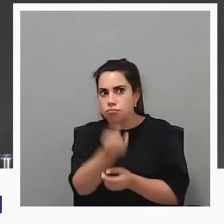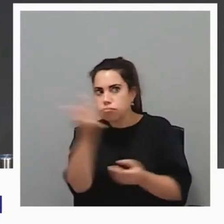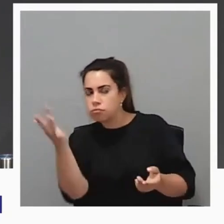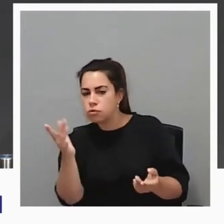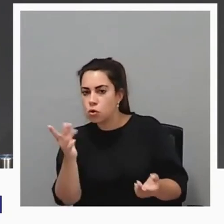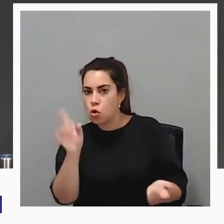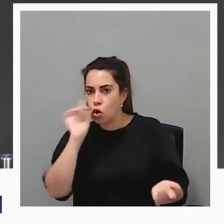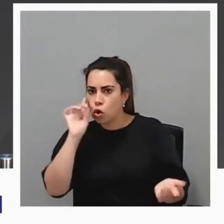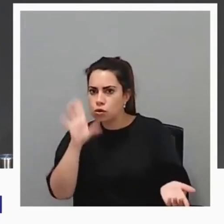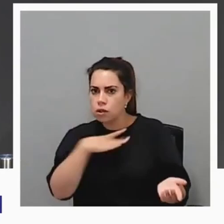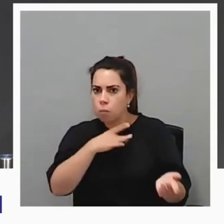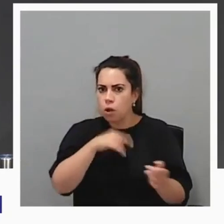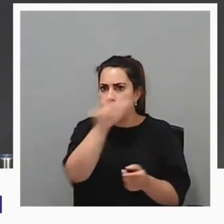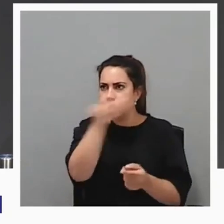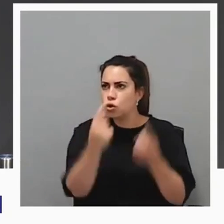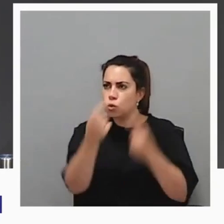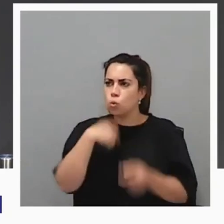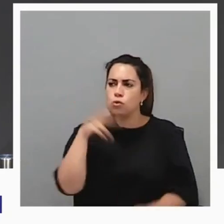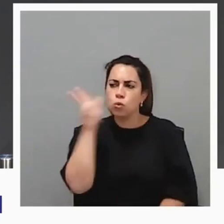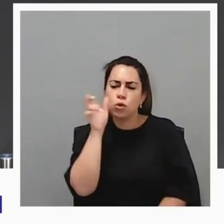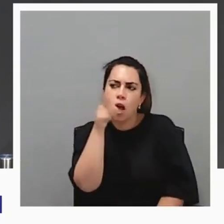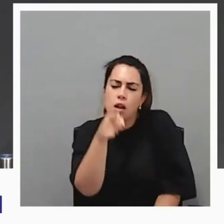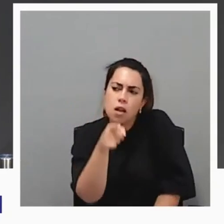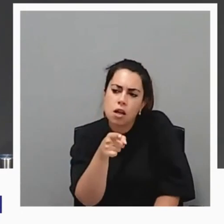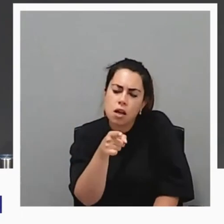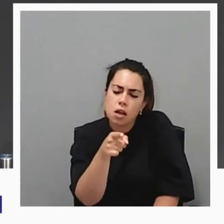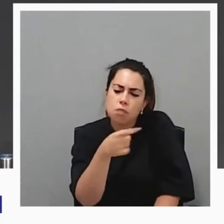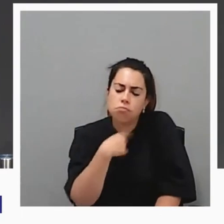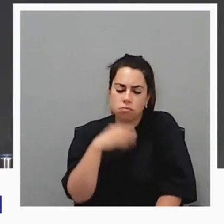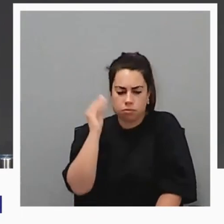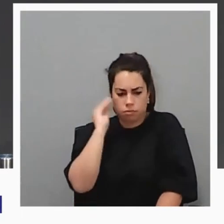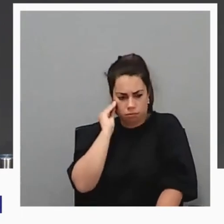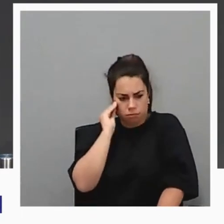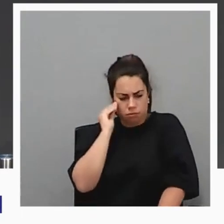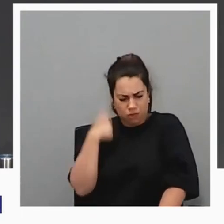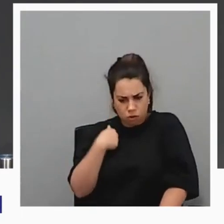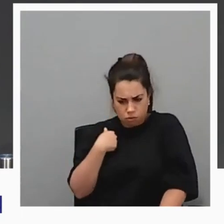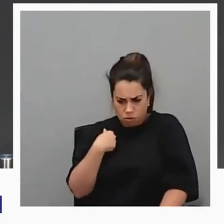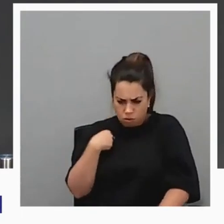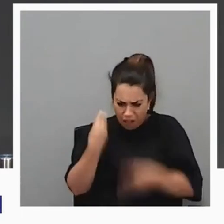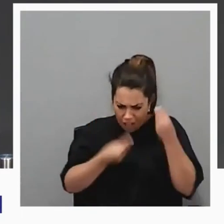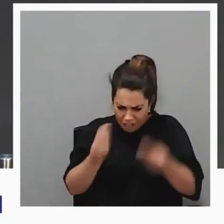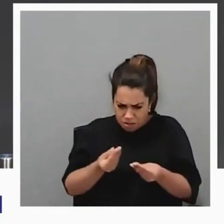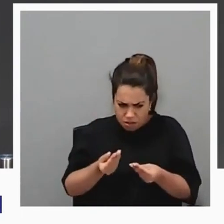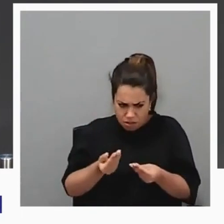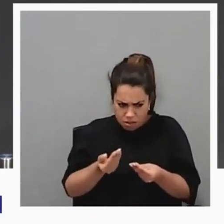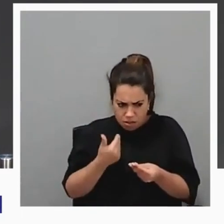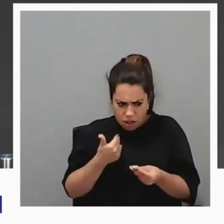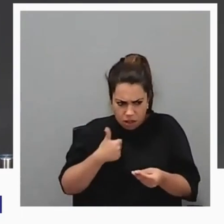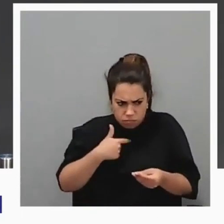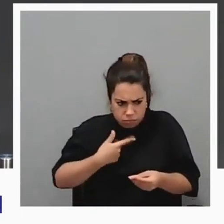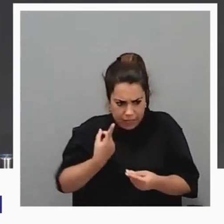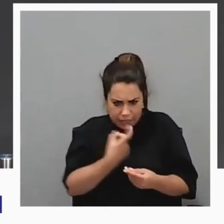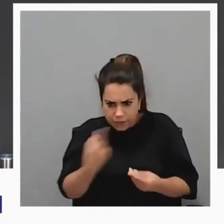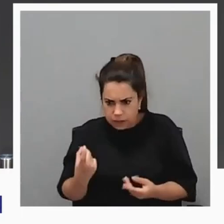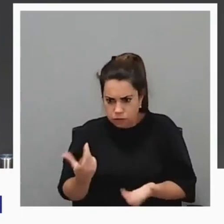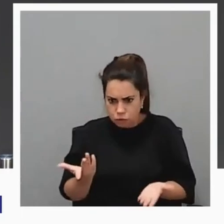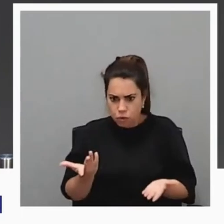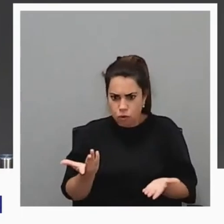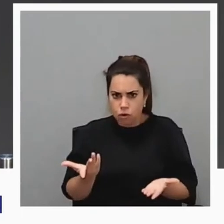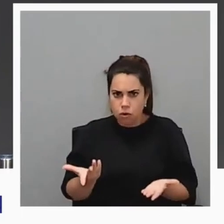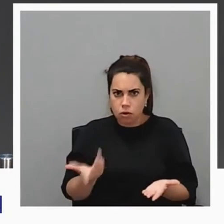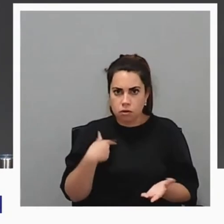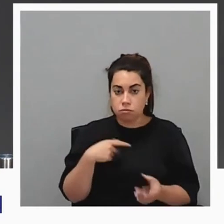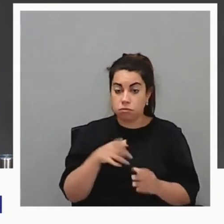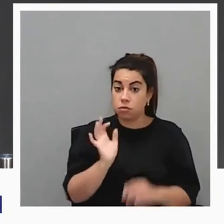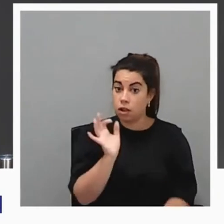está escuchando y dice, quiero hacer algo, necesito hacer algo. Y hasta hace 5 minutos quizás no fuera un